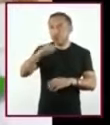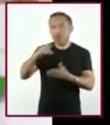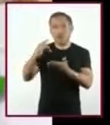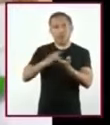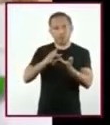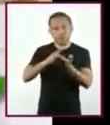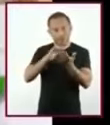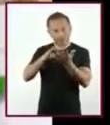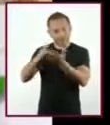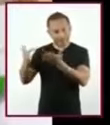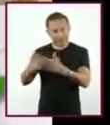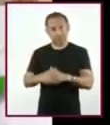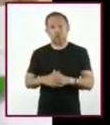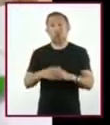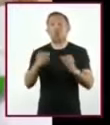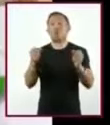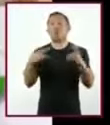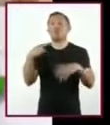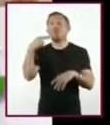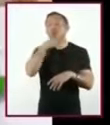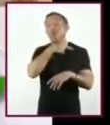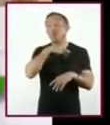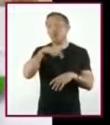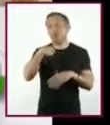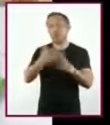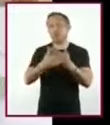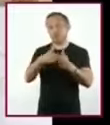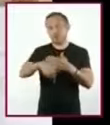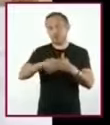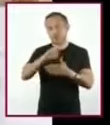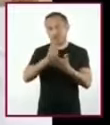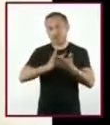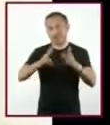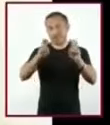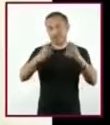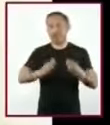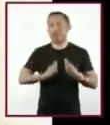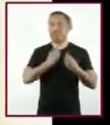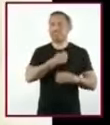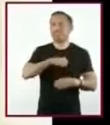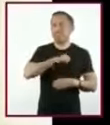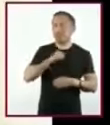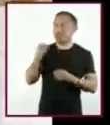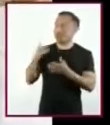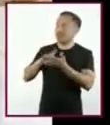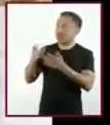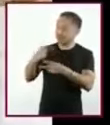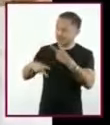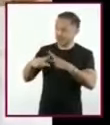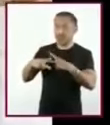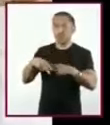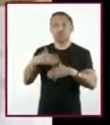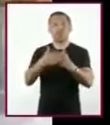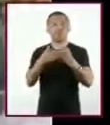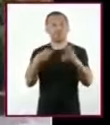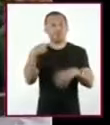programa. Y nos vemos pronto en otra emisión más de Vivir Sano. Gracias, Yanitza, y hasta la próxima. Gracias.